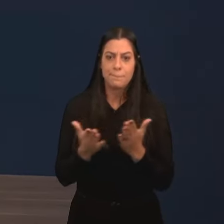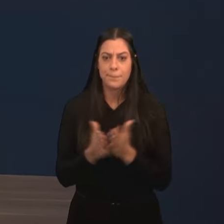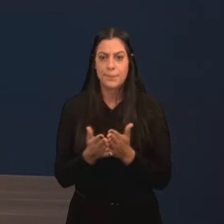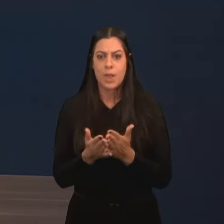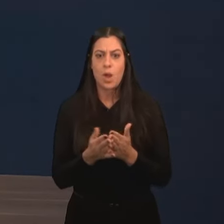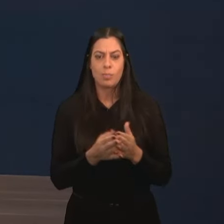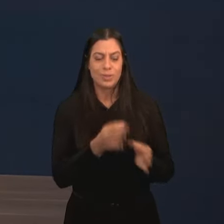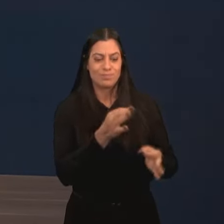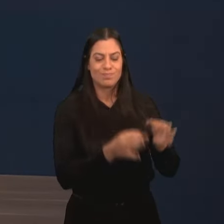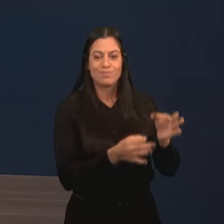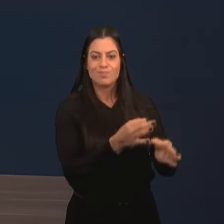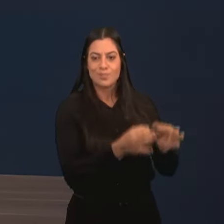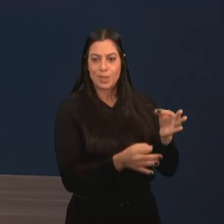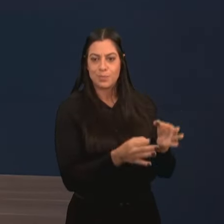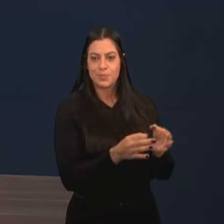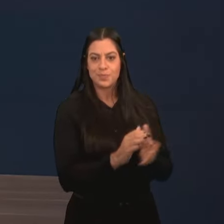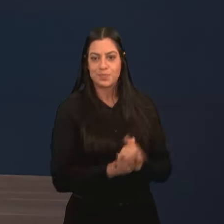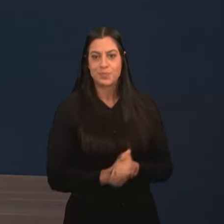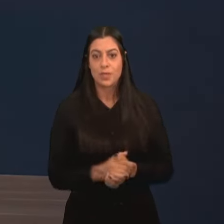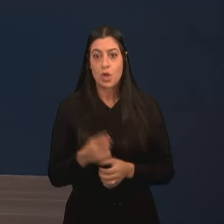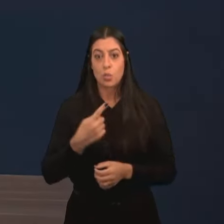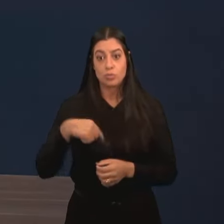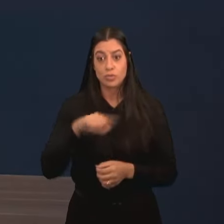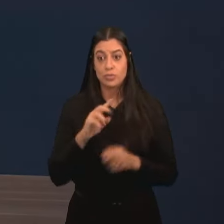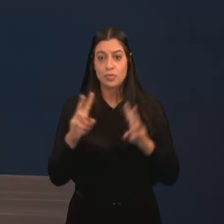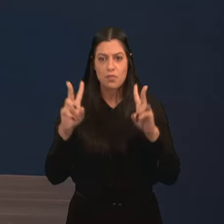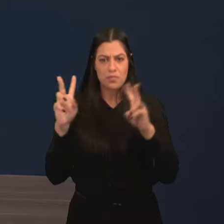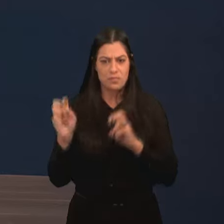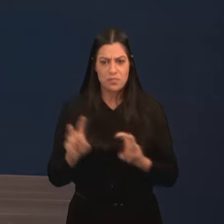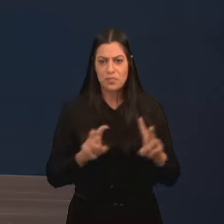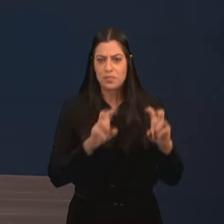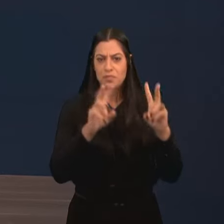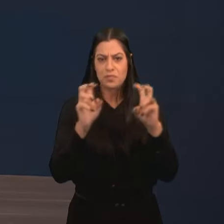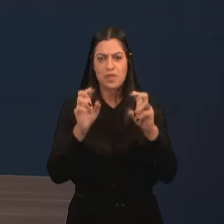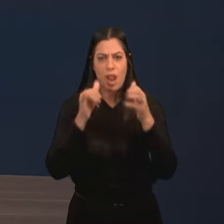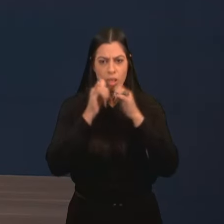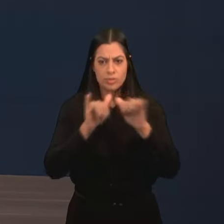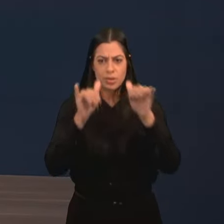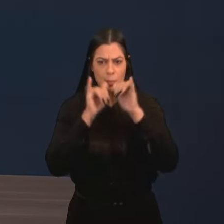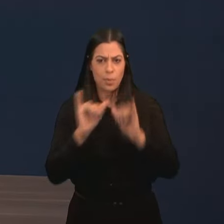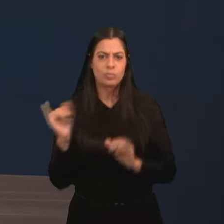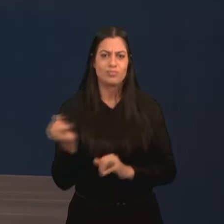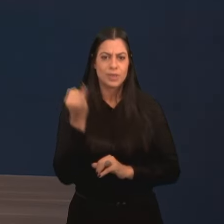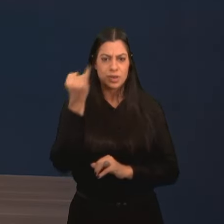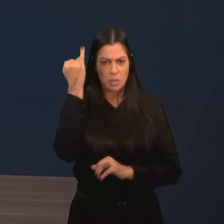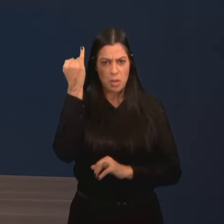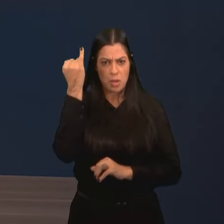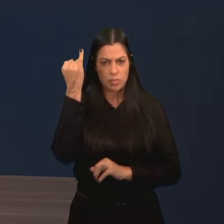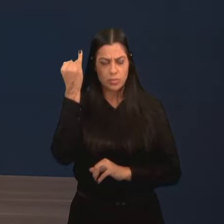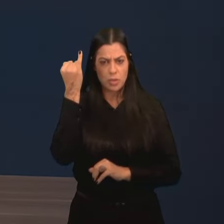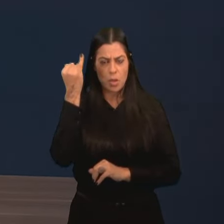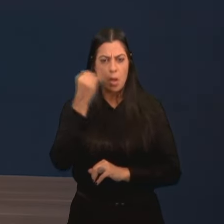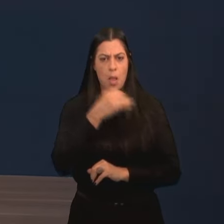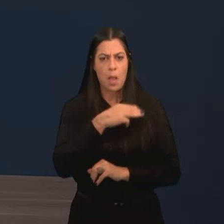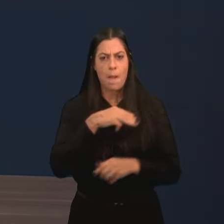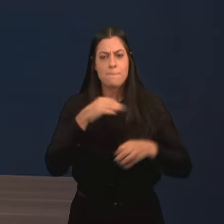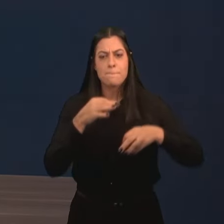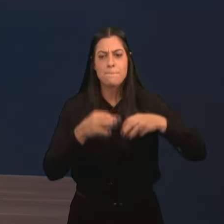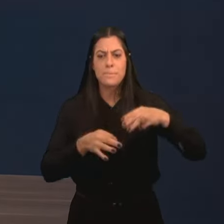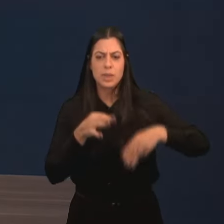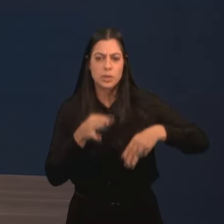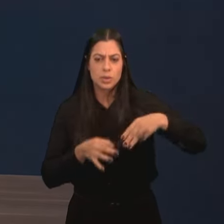pobres, a un sistema de justicia. Cuando nosotros hablamos y vemos tantas noticias importantes que el ministro Barroso trajo,